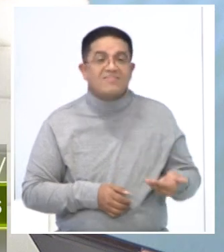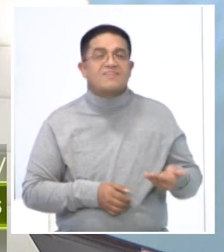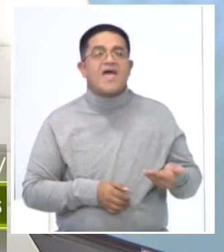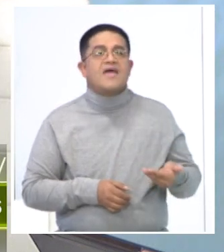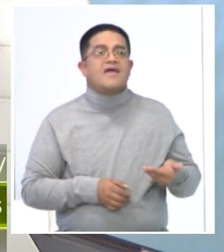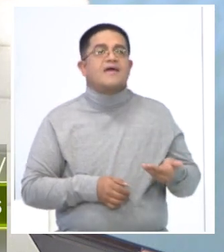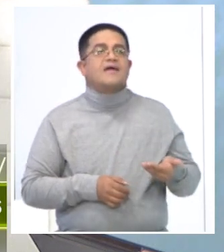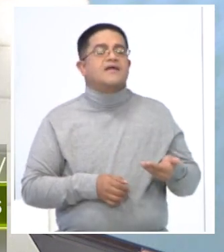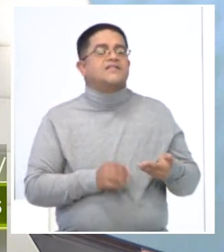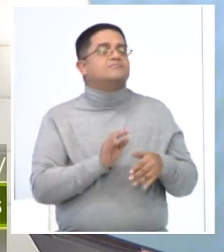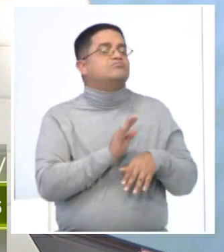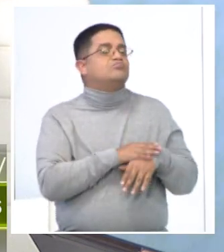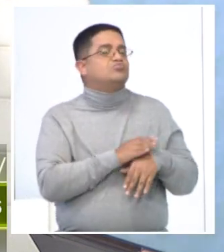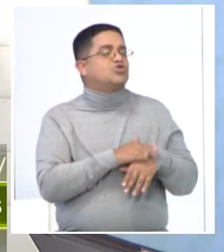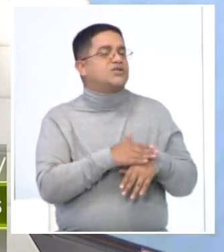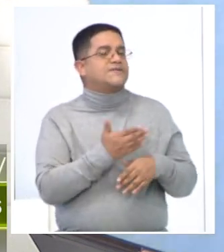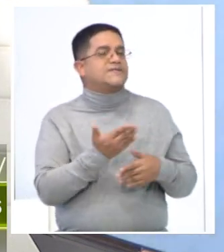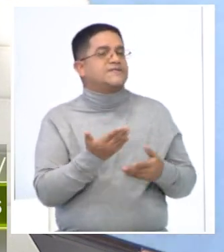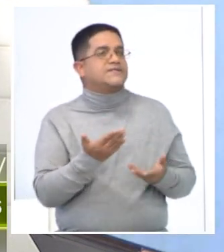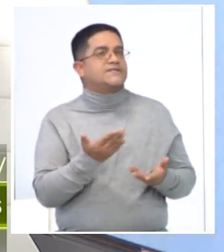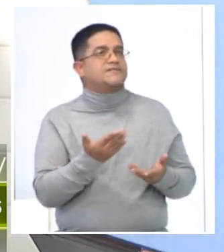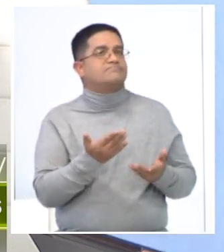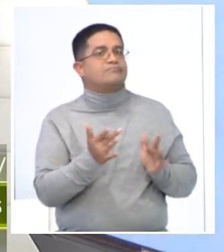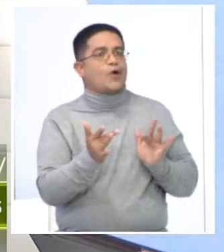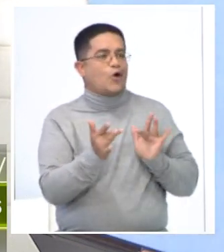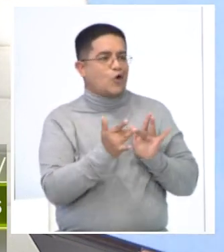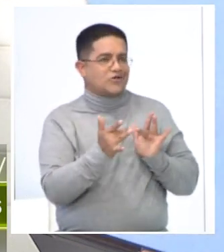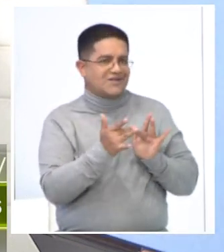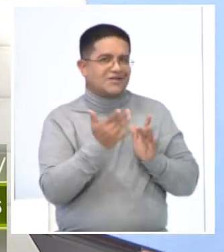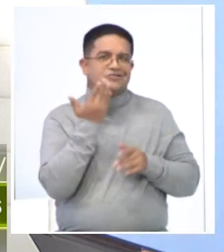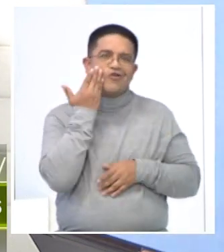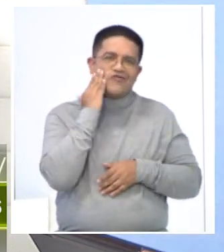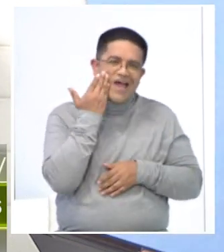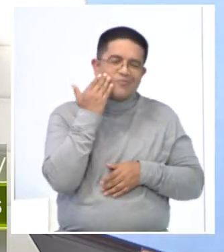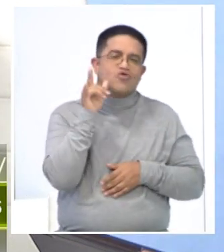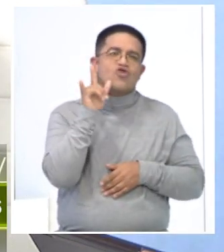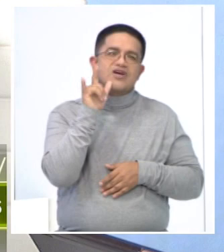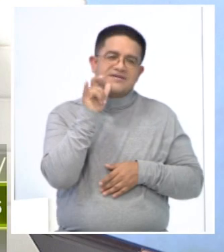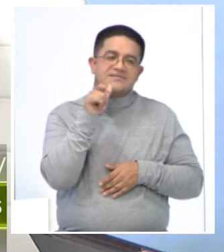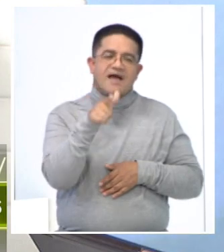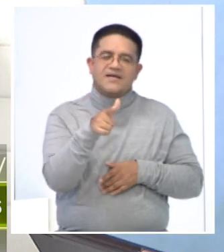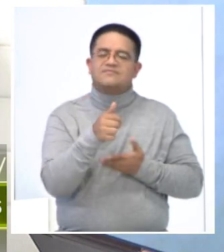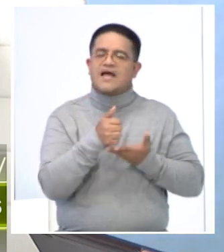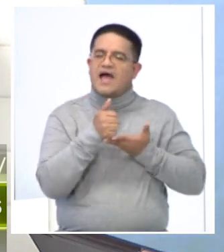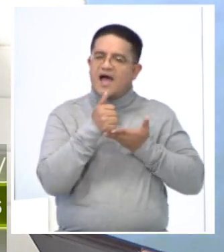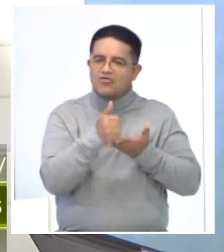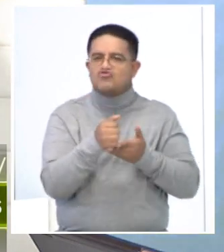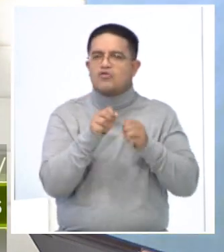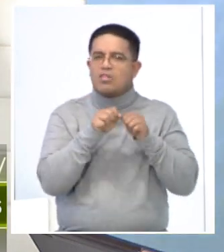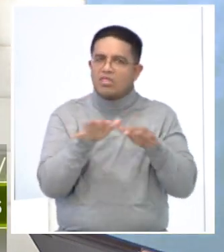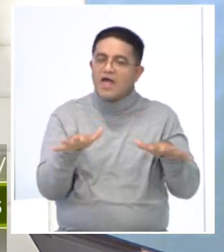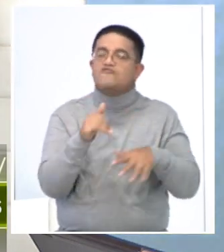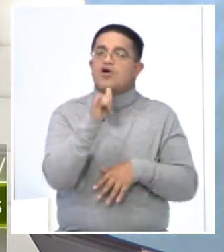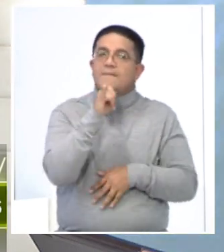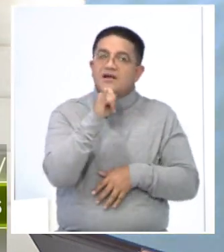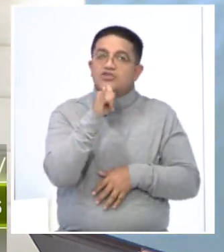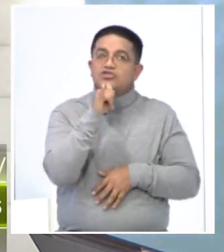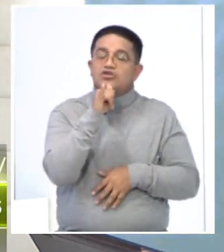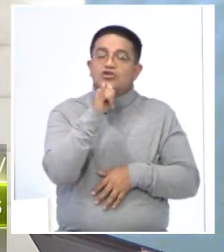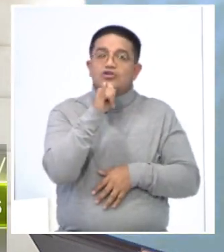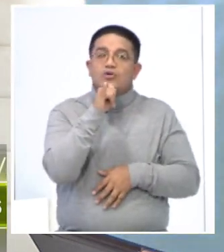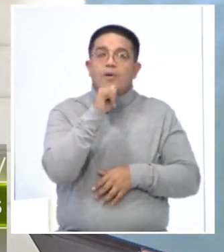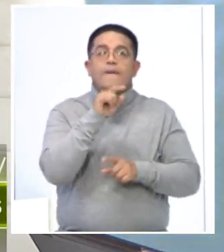eh es bien cierto que las redes sociales han jugado un papel importantísimo en los últimos años de